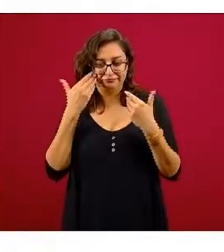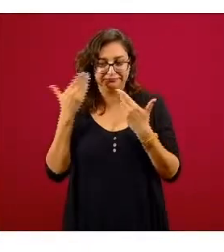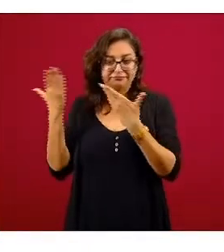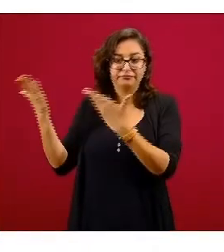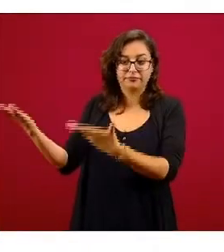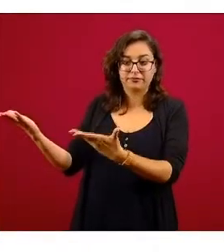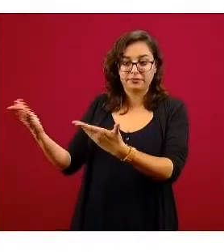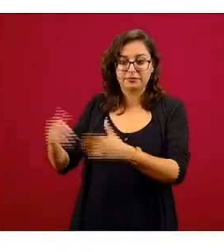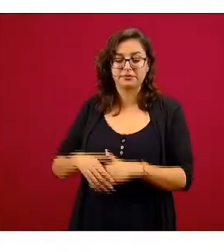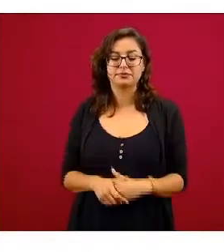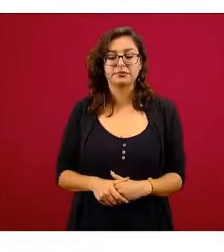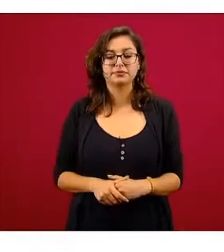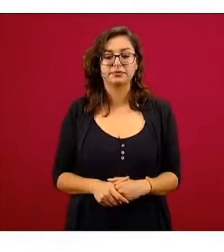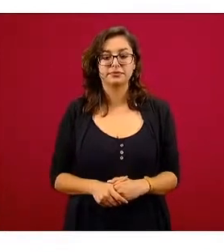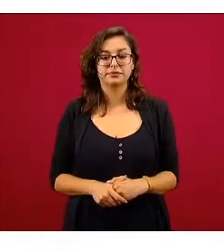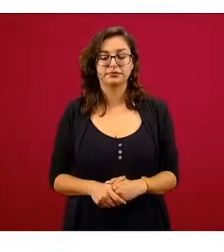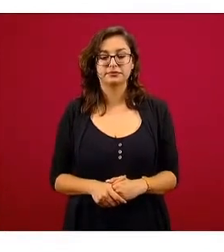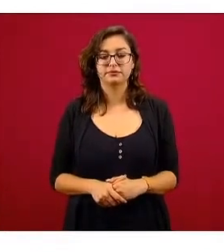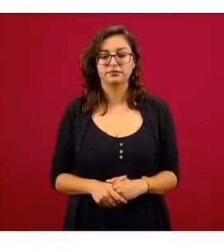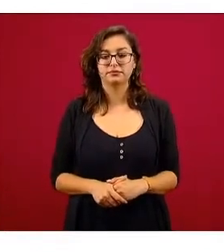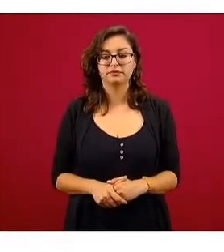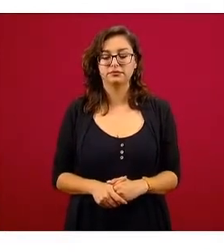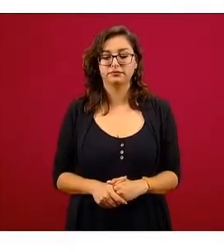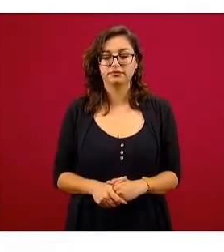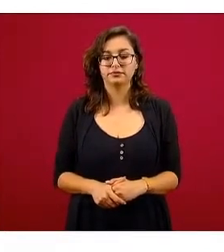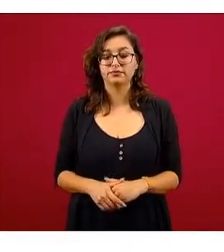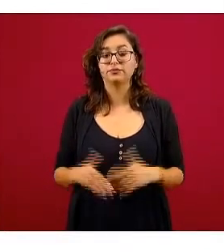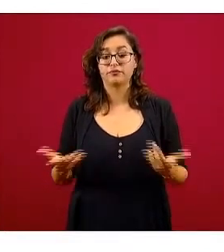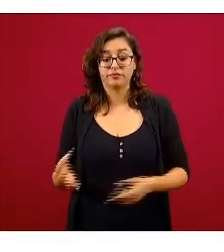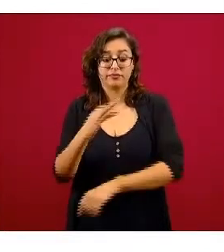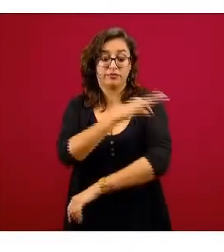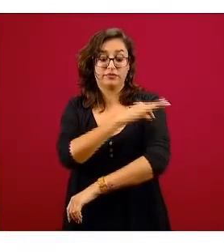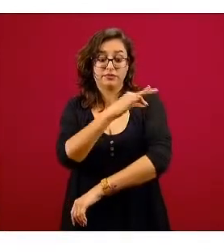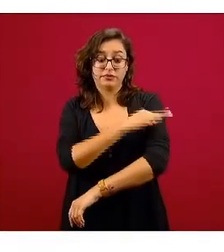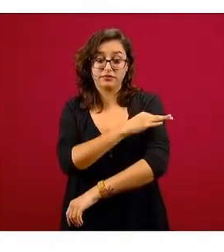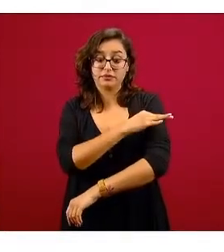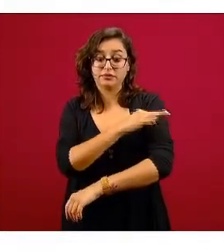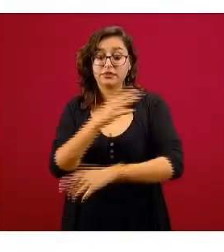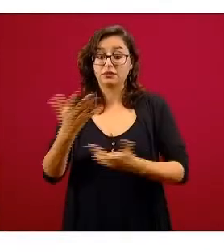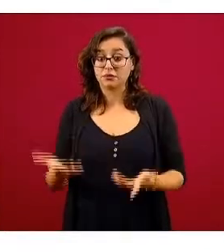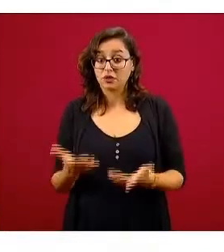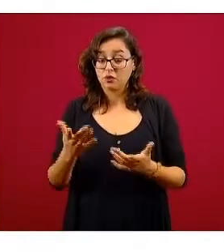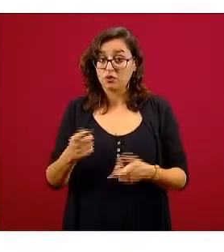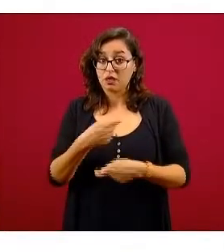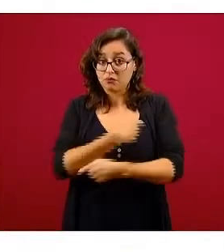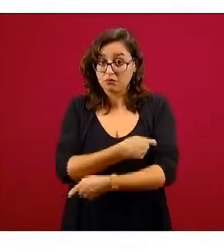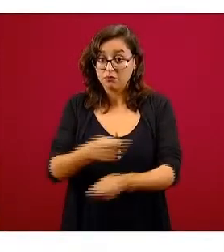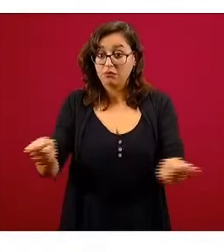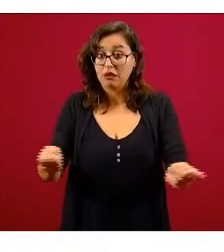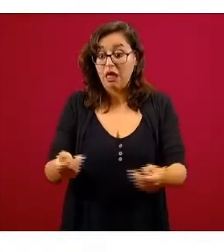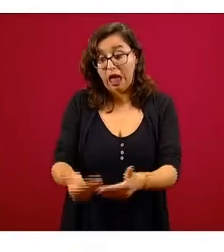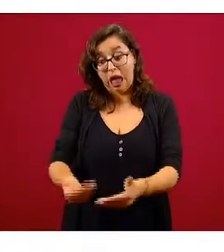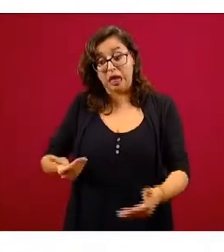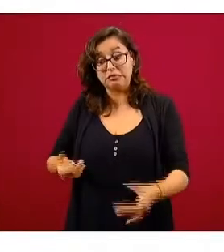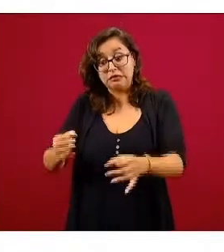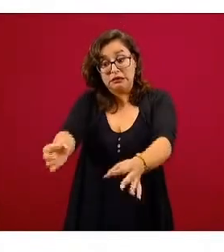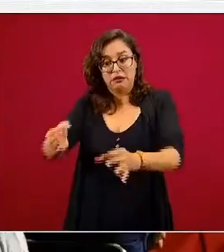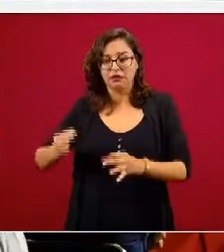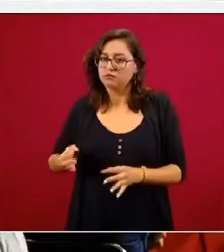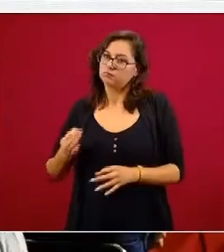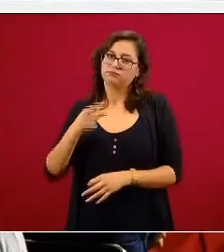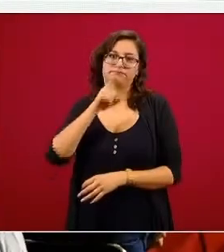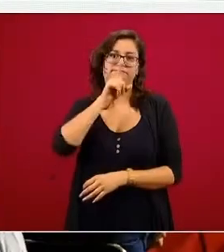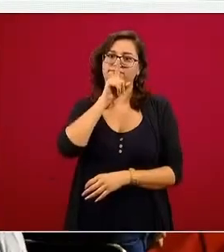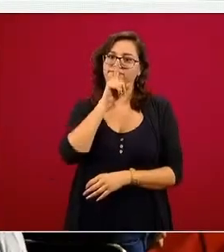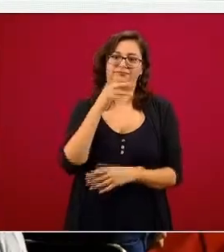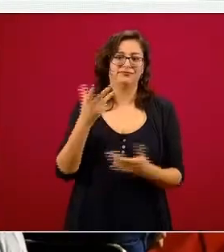llega a los países en el momento en que se puede y no antes. Esto es en respuesta específica a la pregunta que le hicieron al presidente.